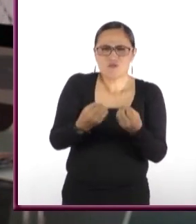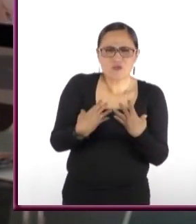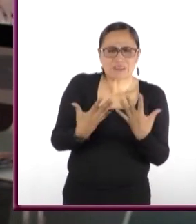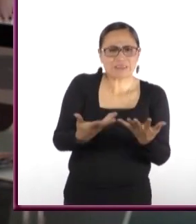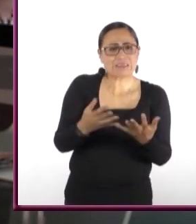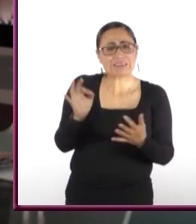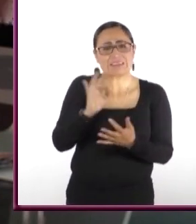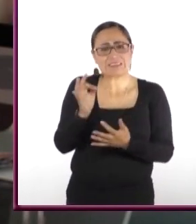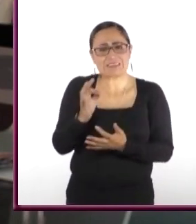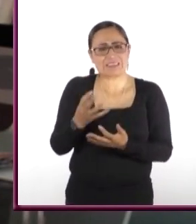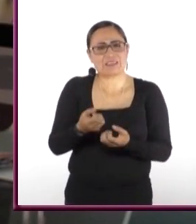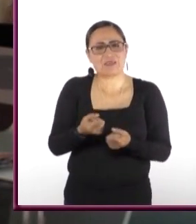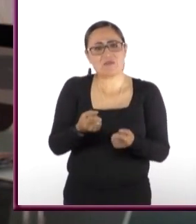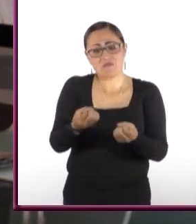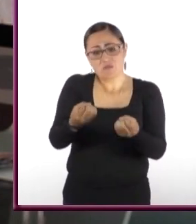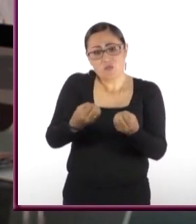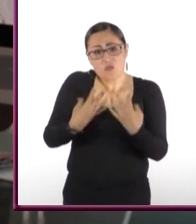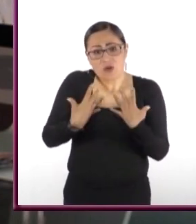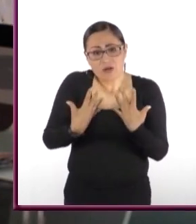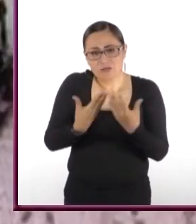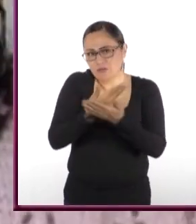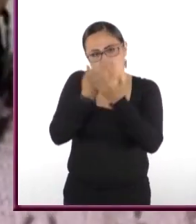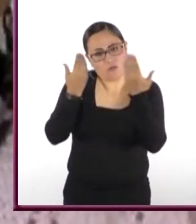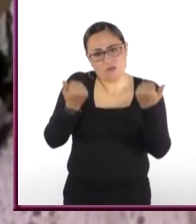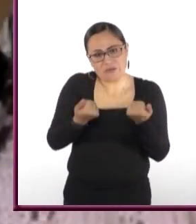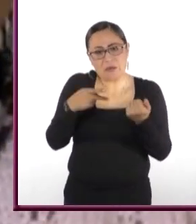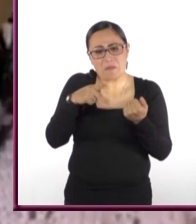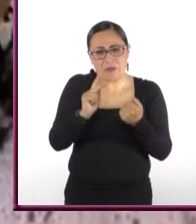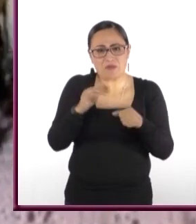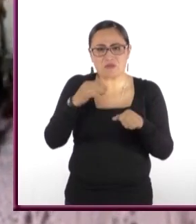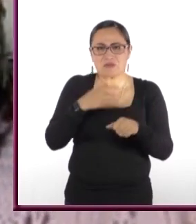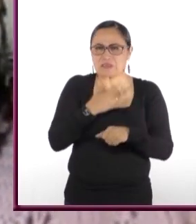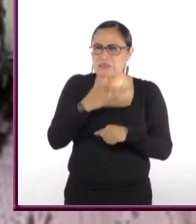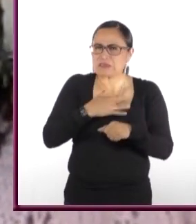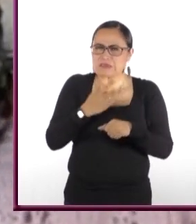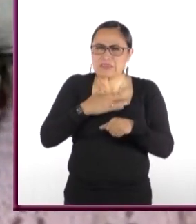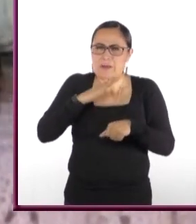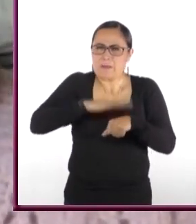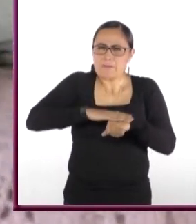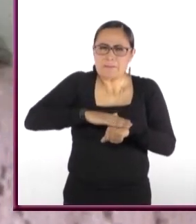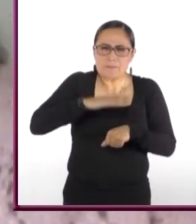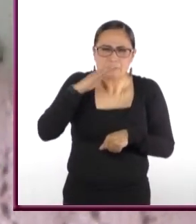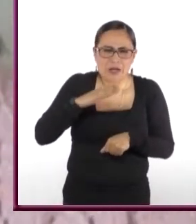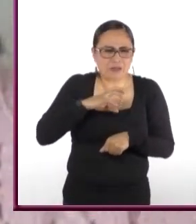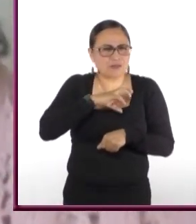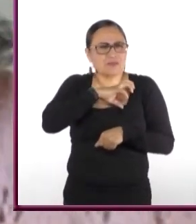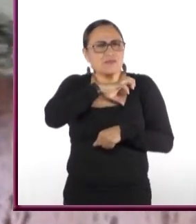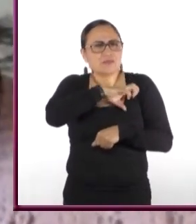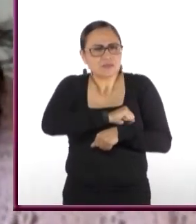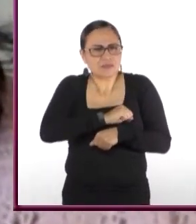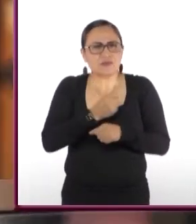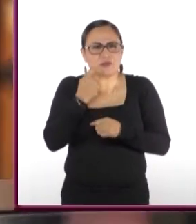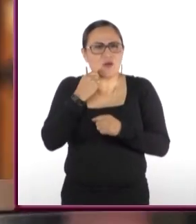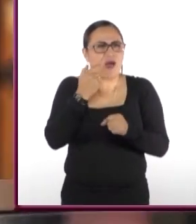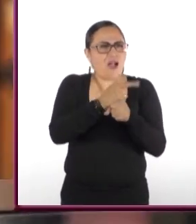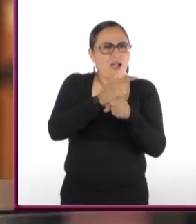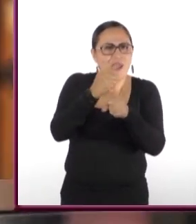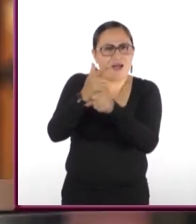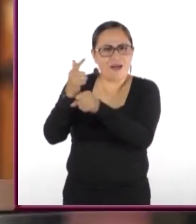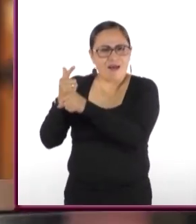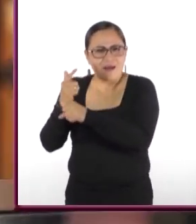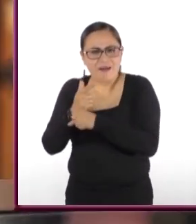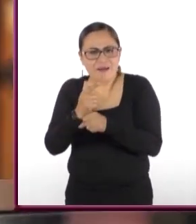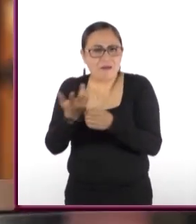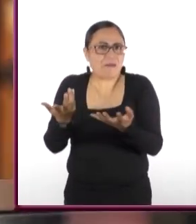si me lo dio, pero sí me lo potencializó, la pasión por descubrir. Y por